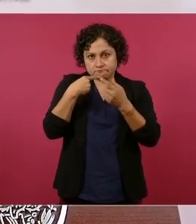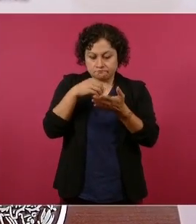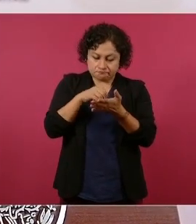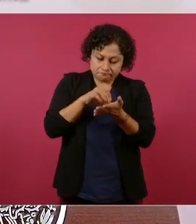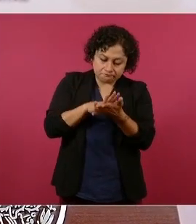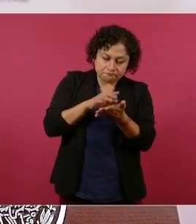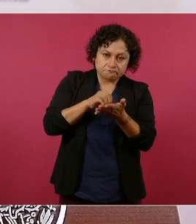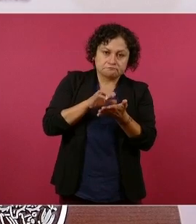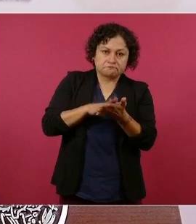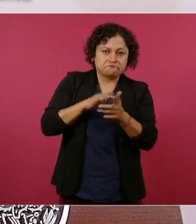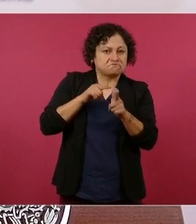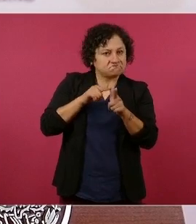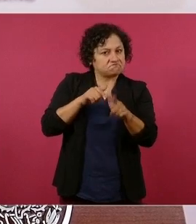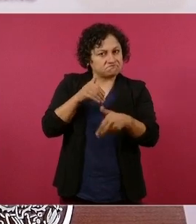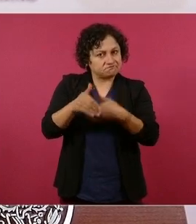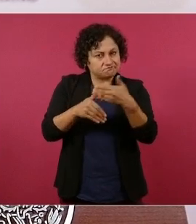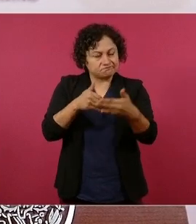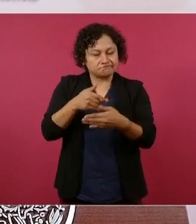las fechas.